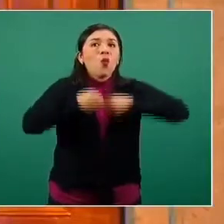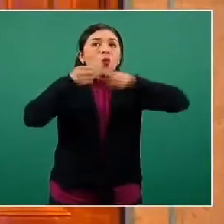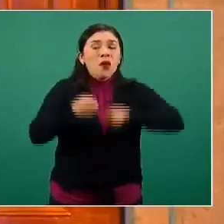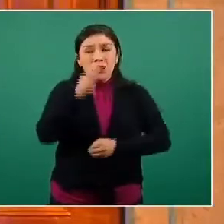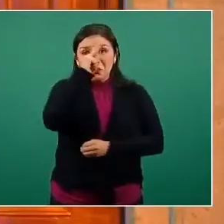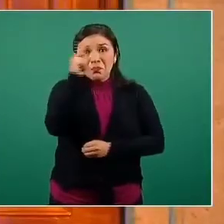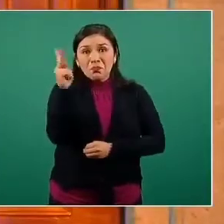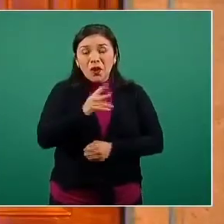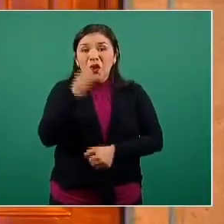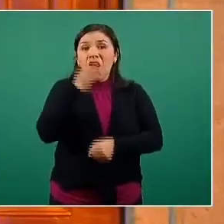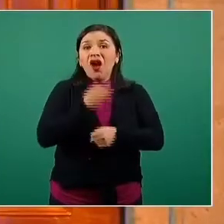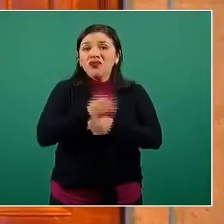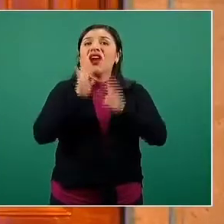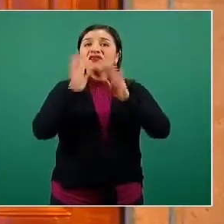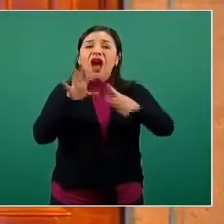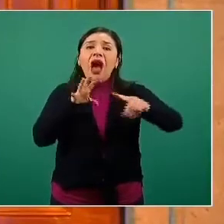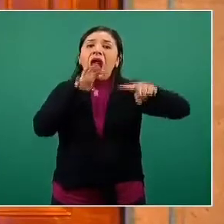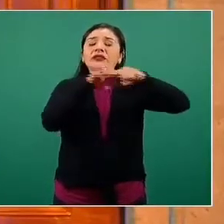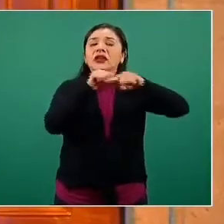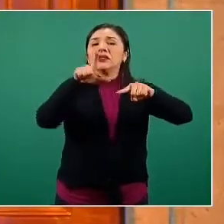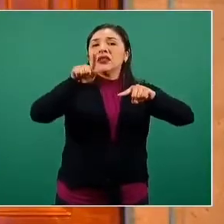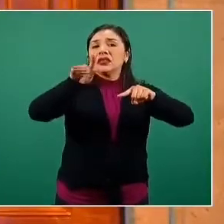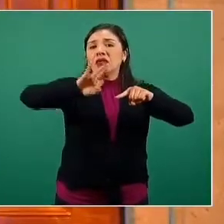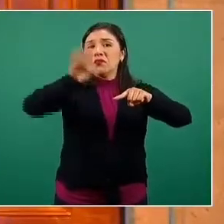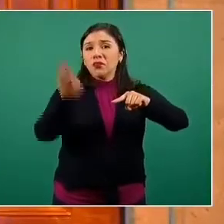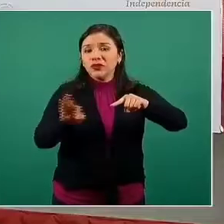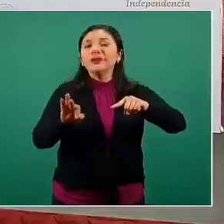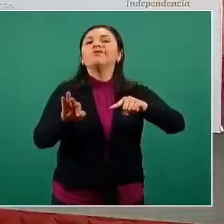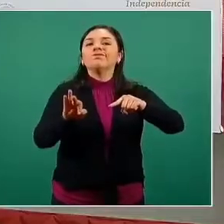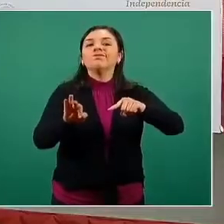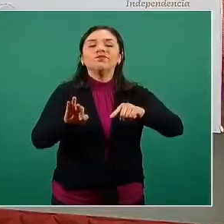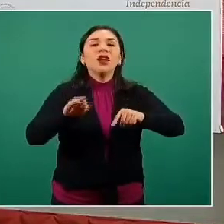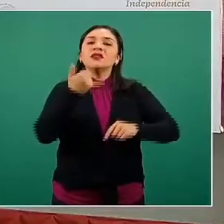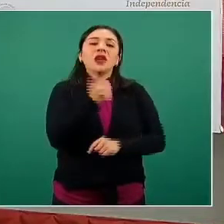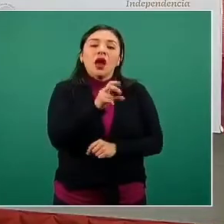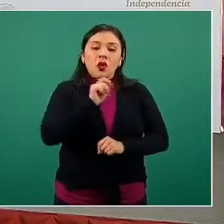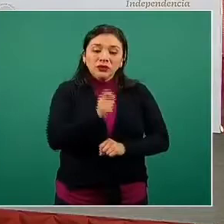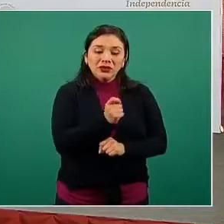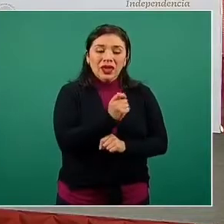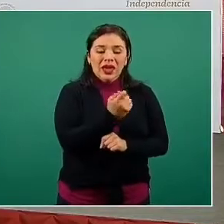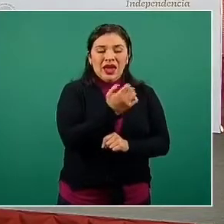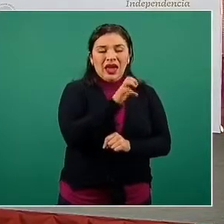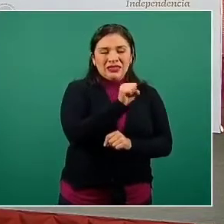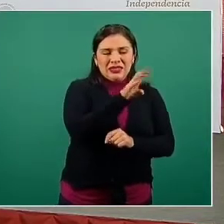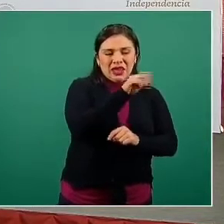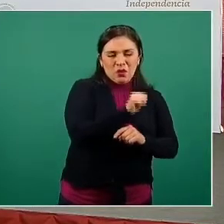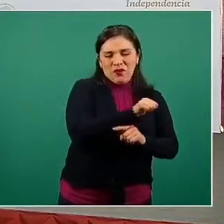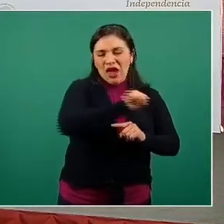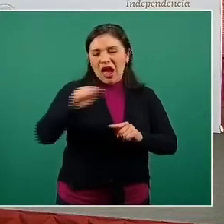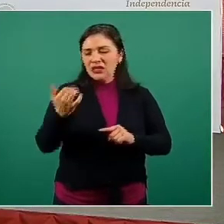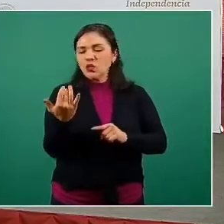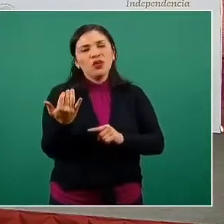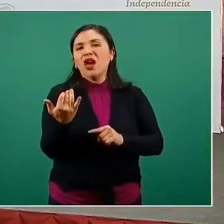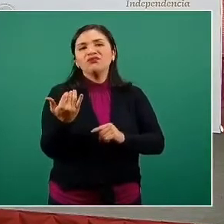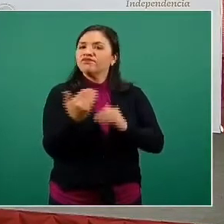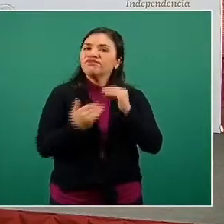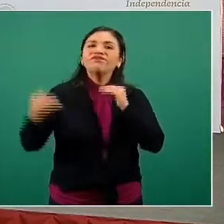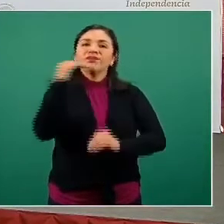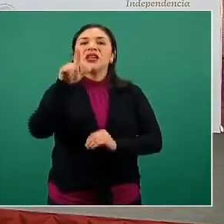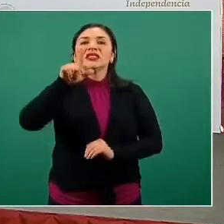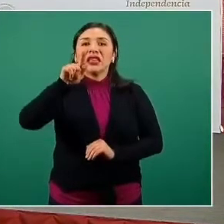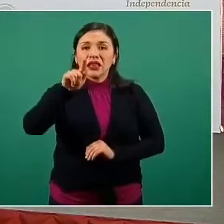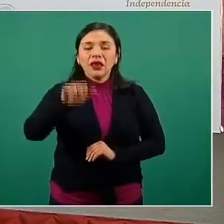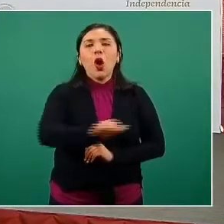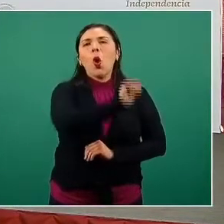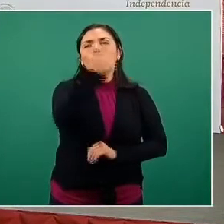y llega a este 70%, por lo tanto pasa del rango anterior al rango de más del 70%, y las